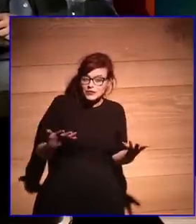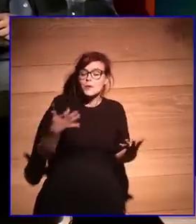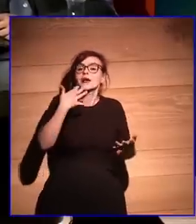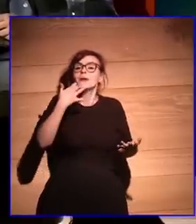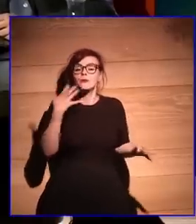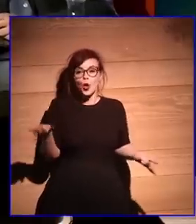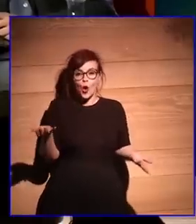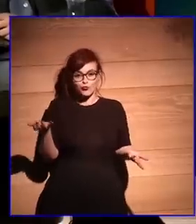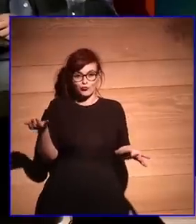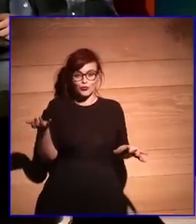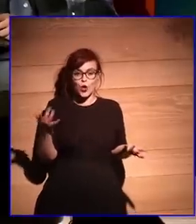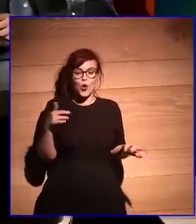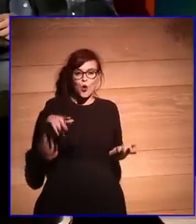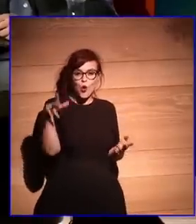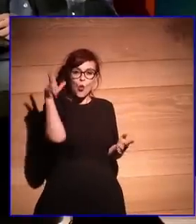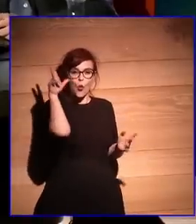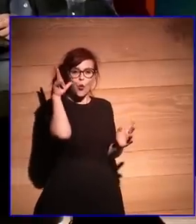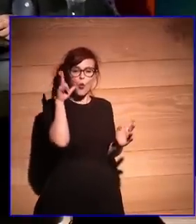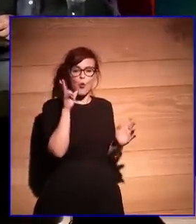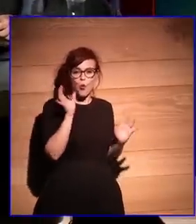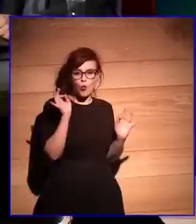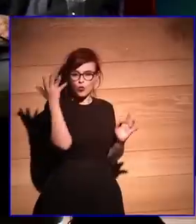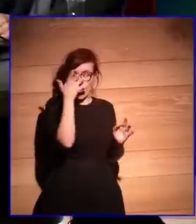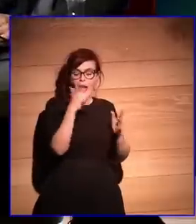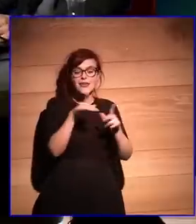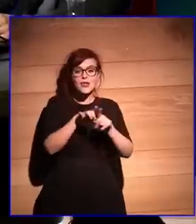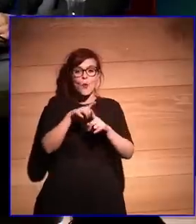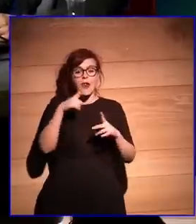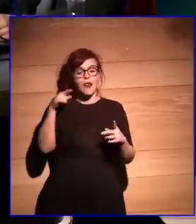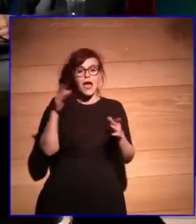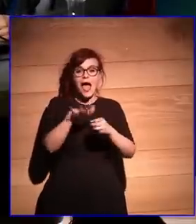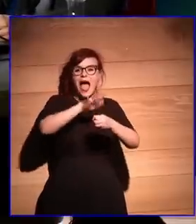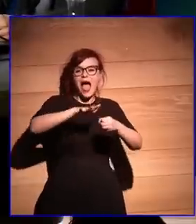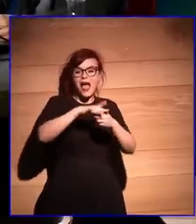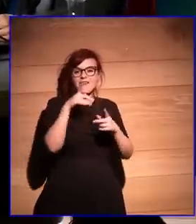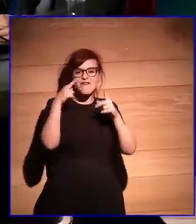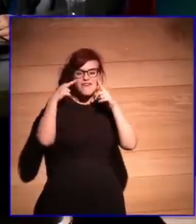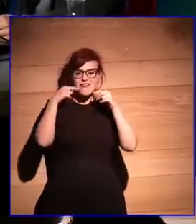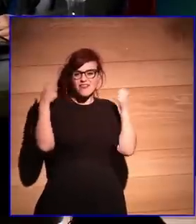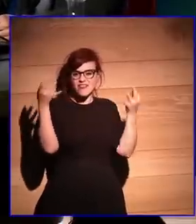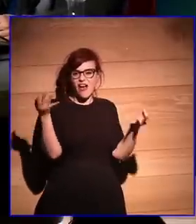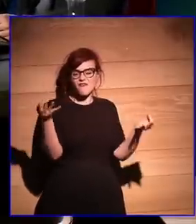ejemplo, lujuria. Precioso. Pues tienes a Jafar o tienes a Frollo,